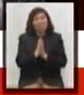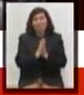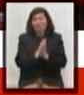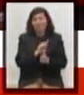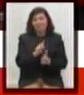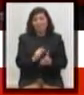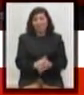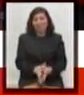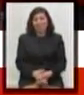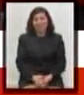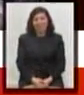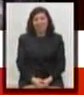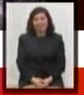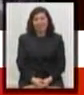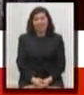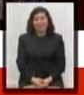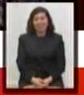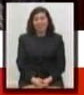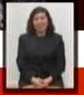ella. Ya, gracias.